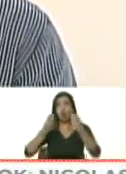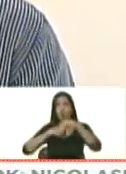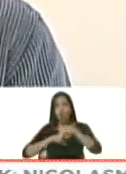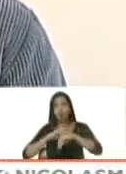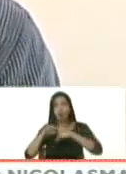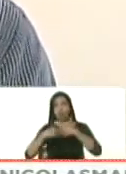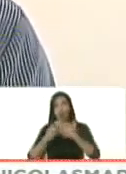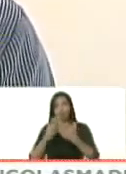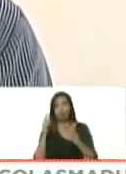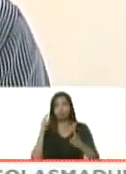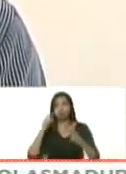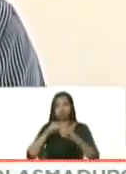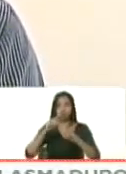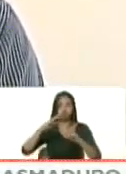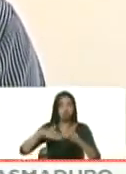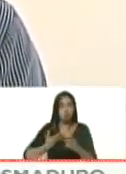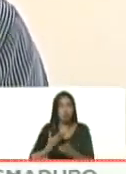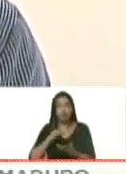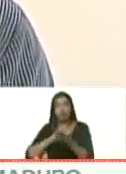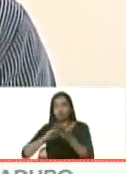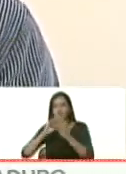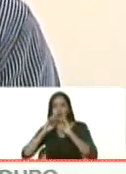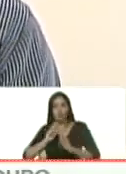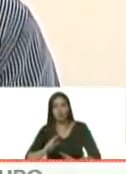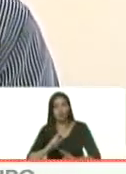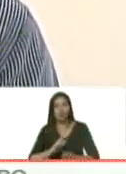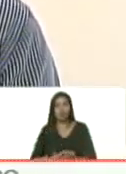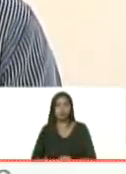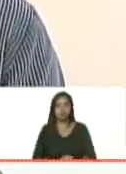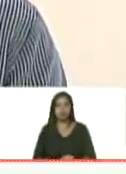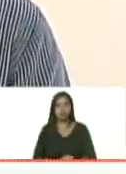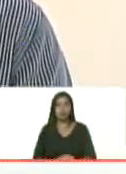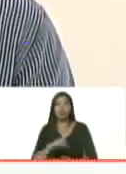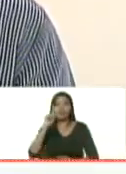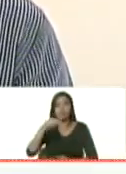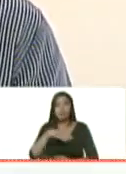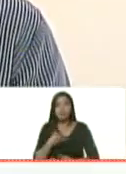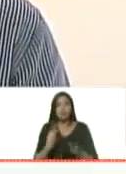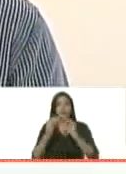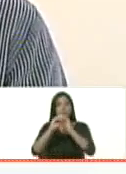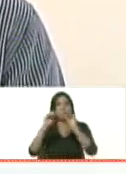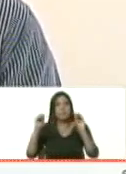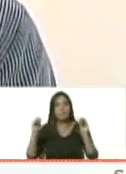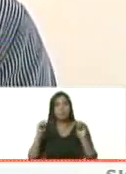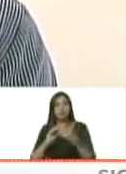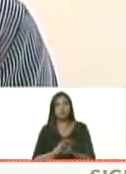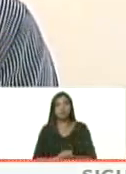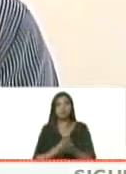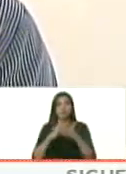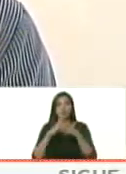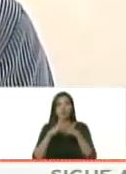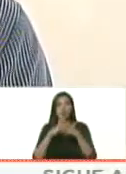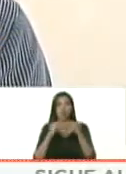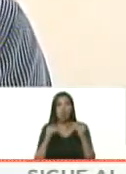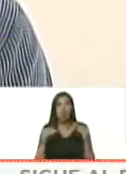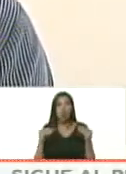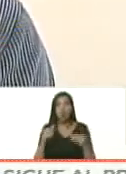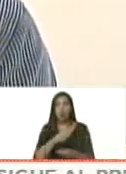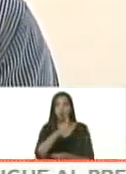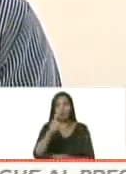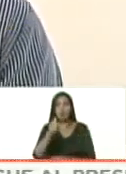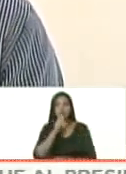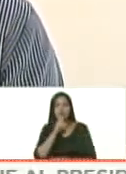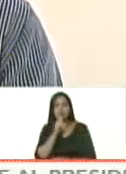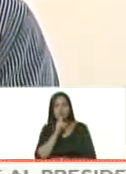negociaciones puedan llegar a resultados. También reiteramos el llamado a todos aquellos